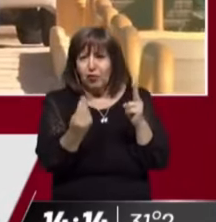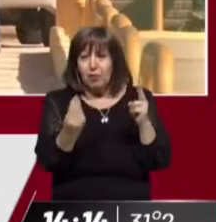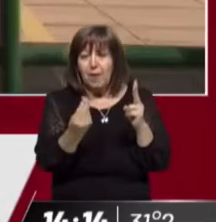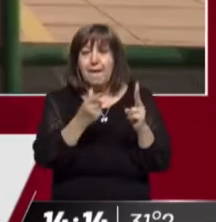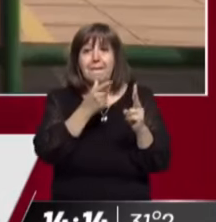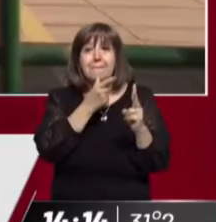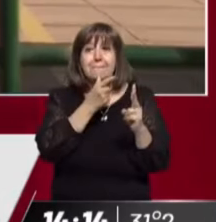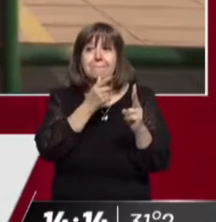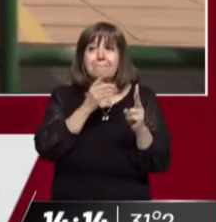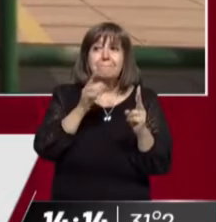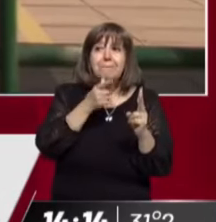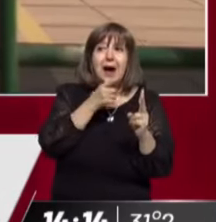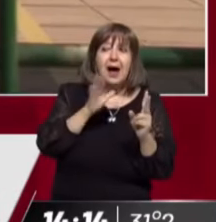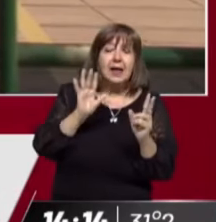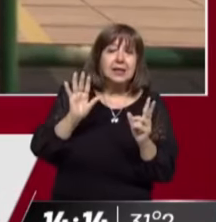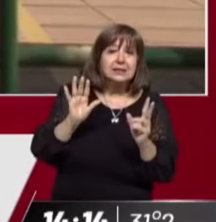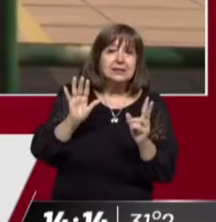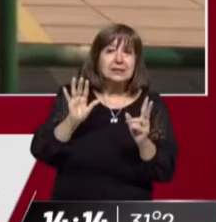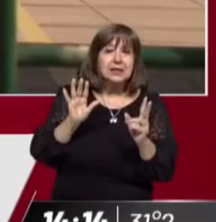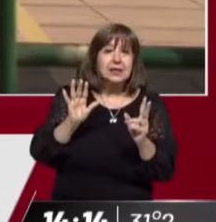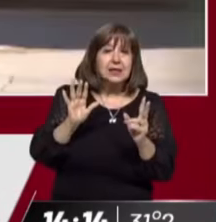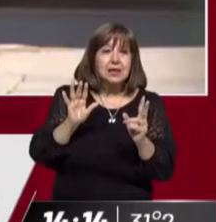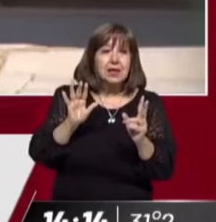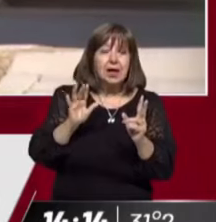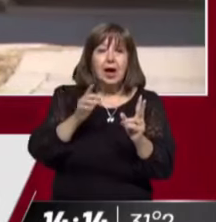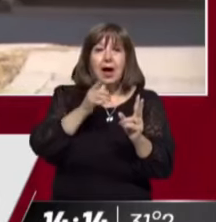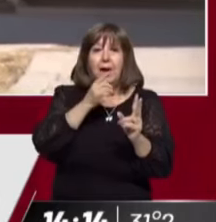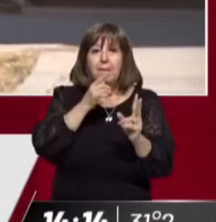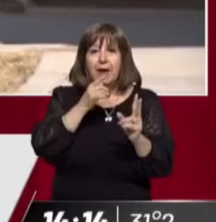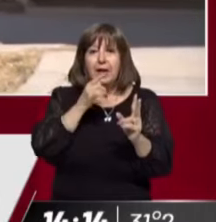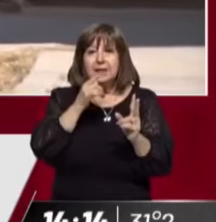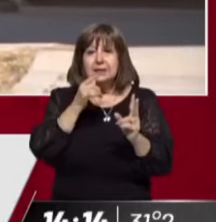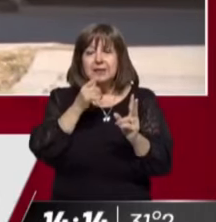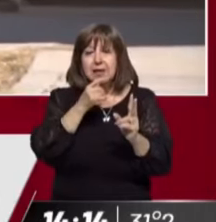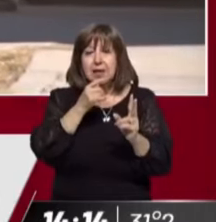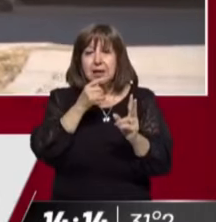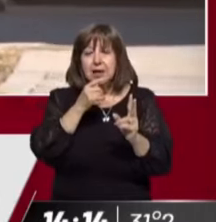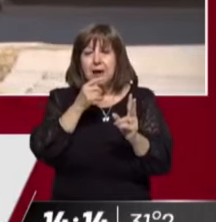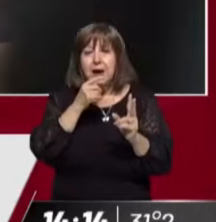Aparentemente habría habido el estupefaciente al alcance del niño y